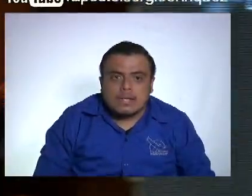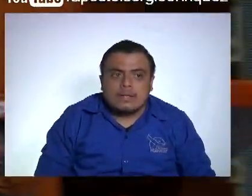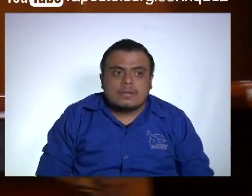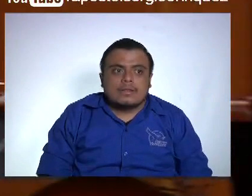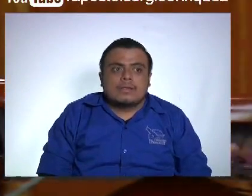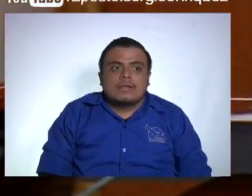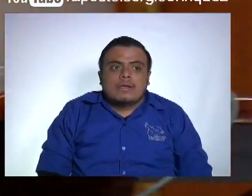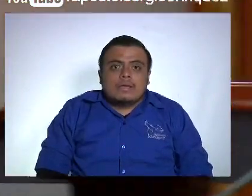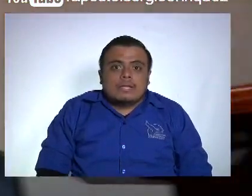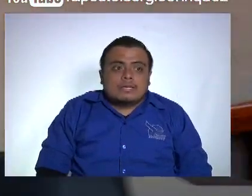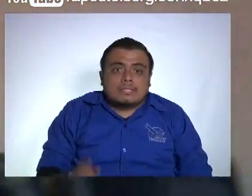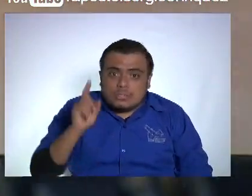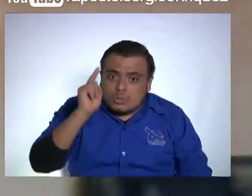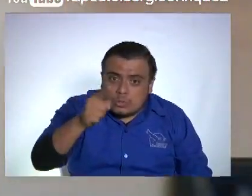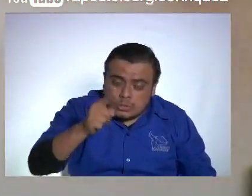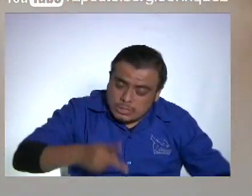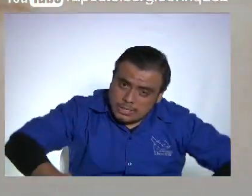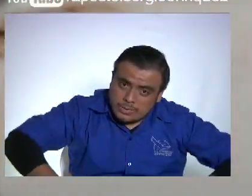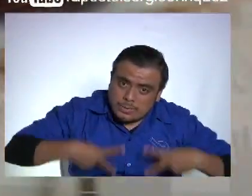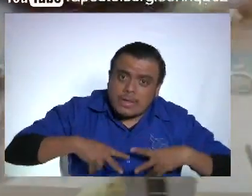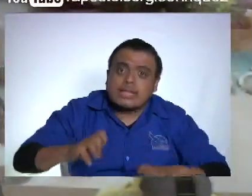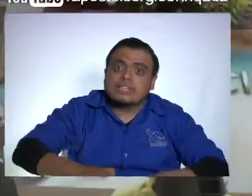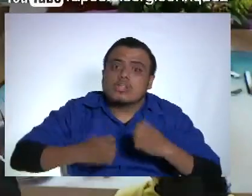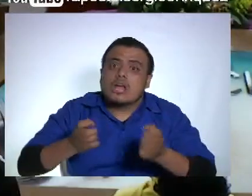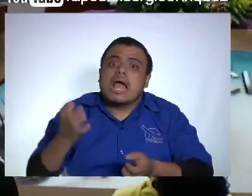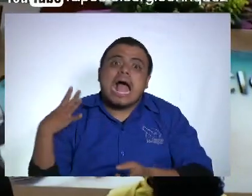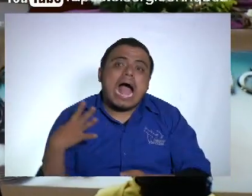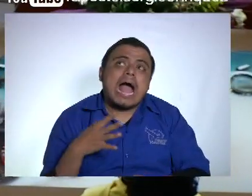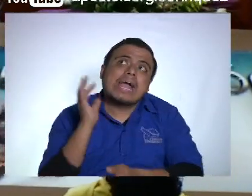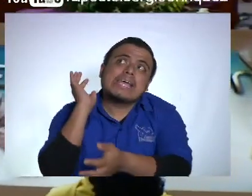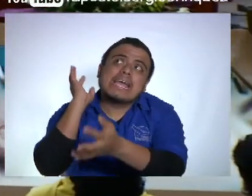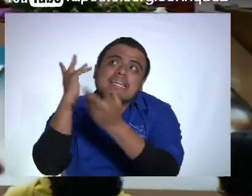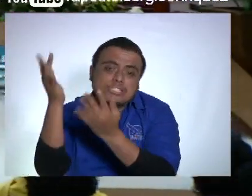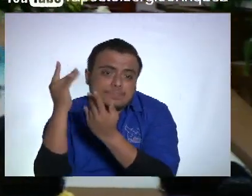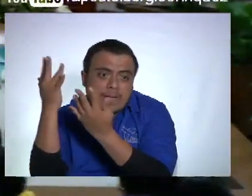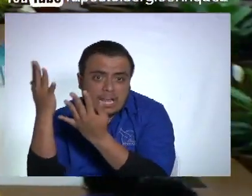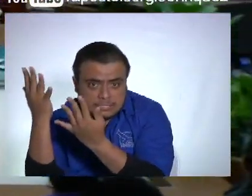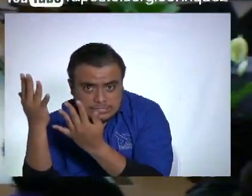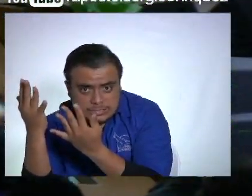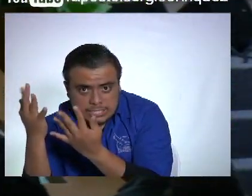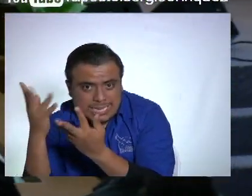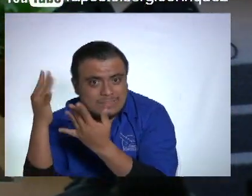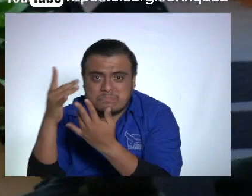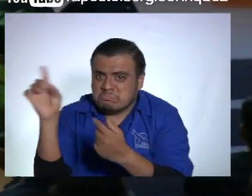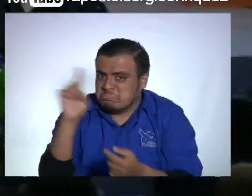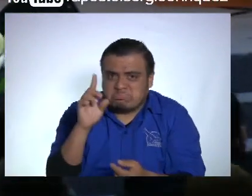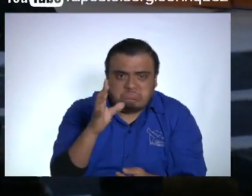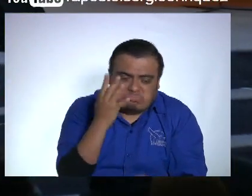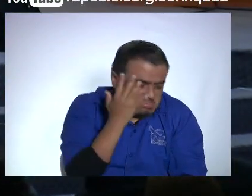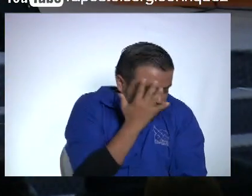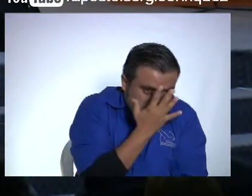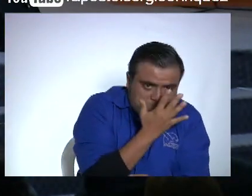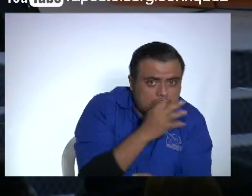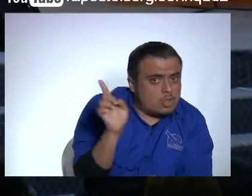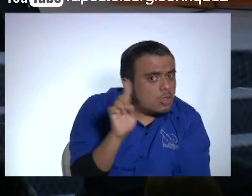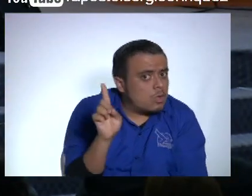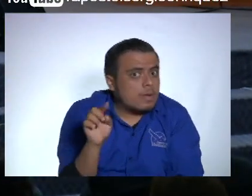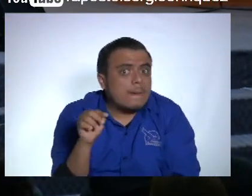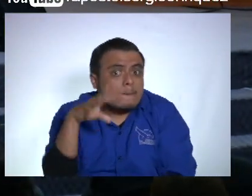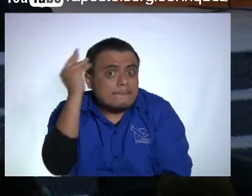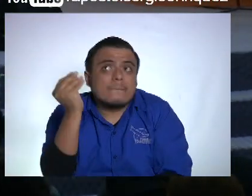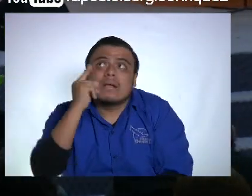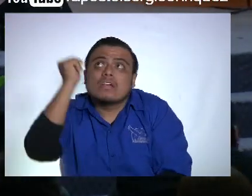Aleluya. Y si estás vivo, hay esperanza, hermano. Y la esperanza no avergüenza. El Señor viene